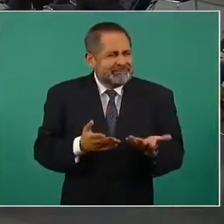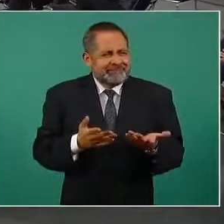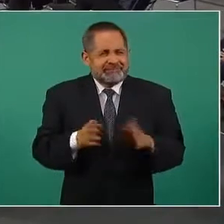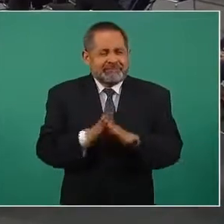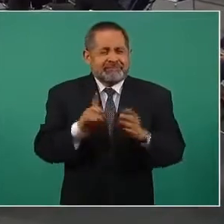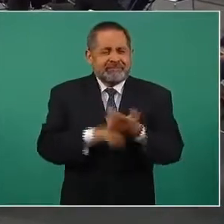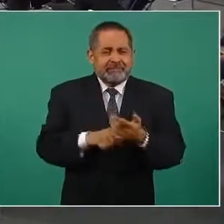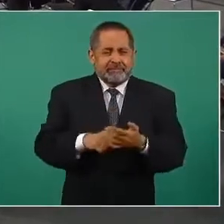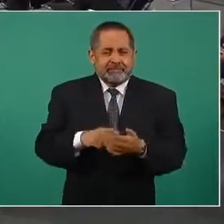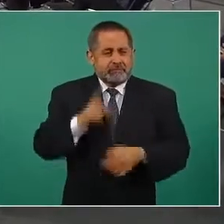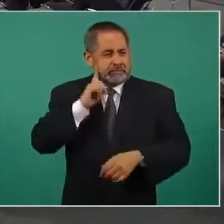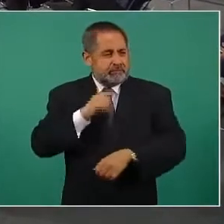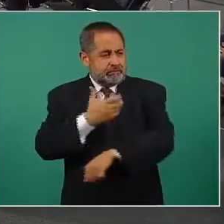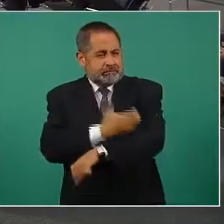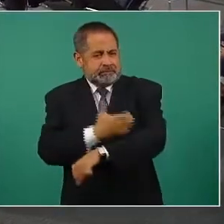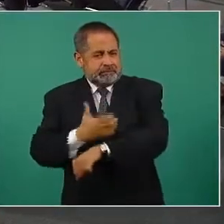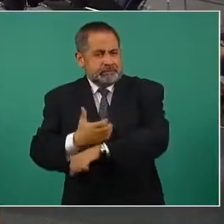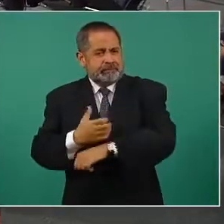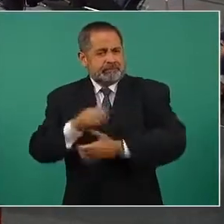con sus esposas,